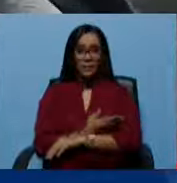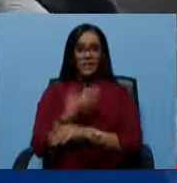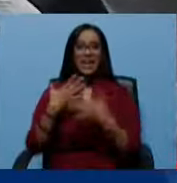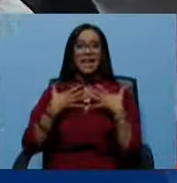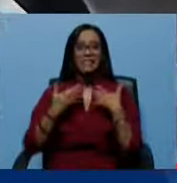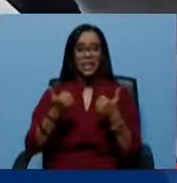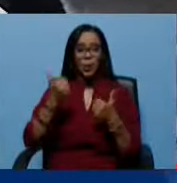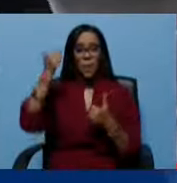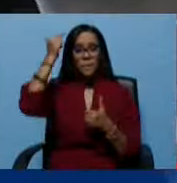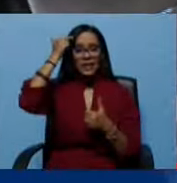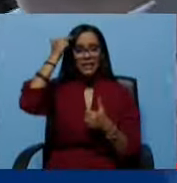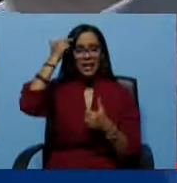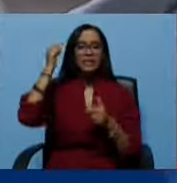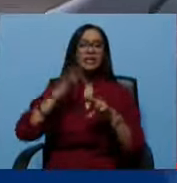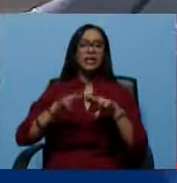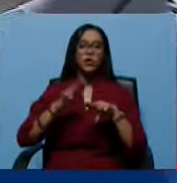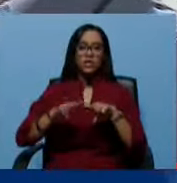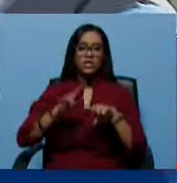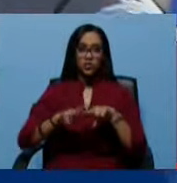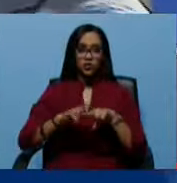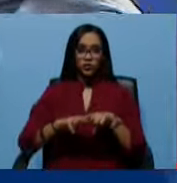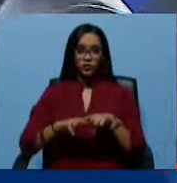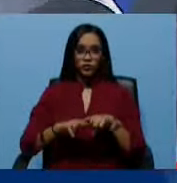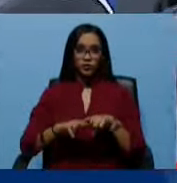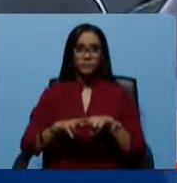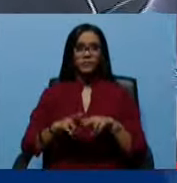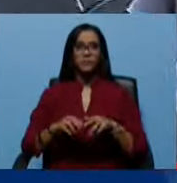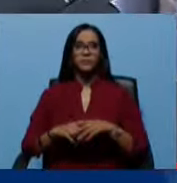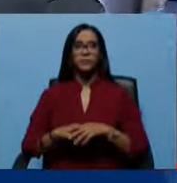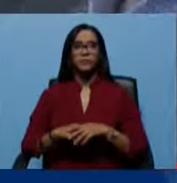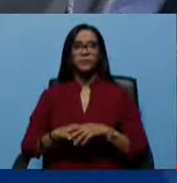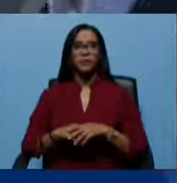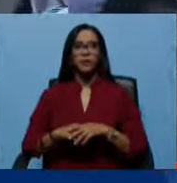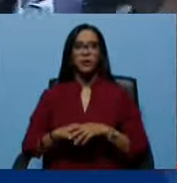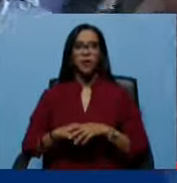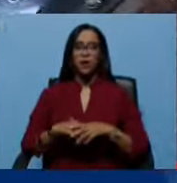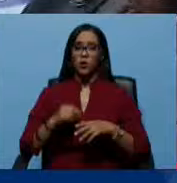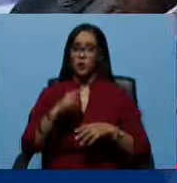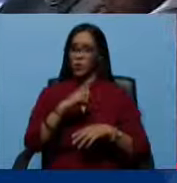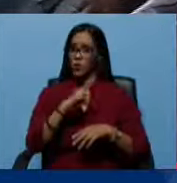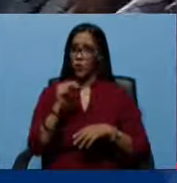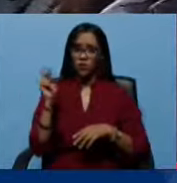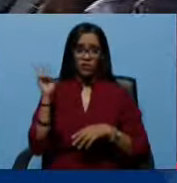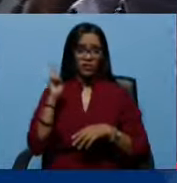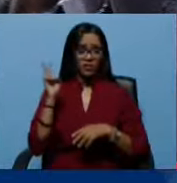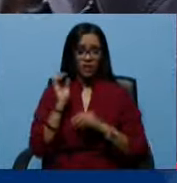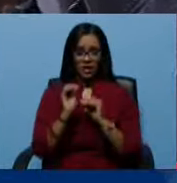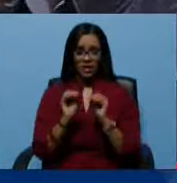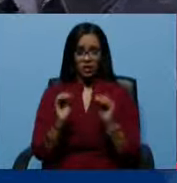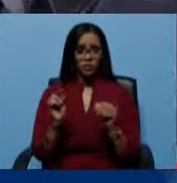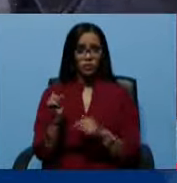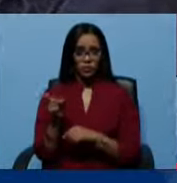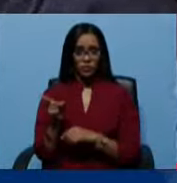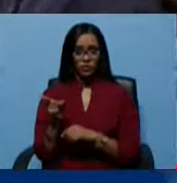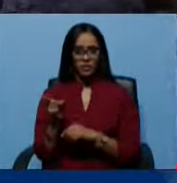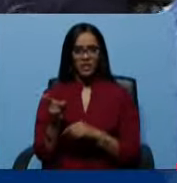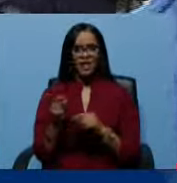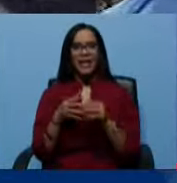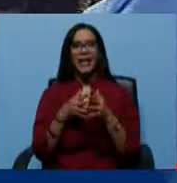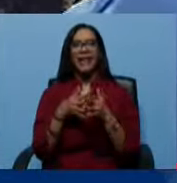de los niños y de las niñas. No fue Venezuela que denunció eso.